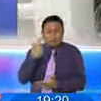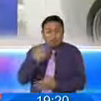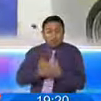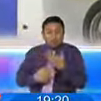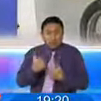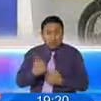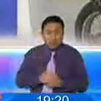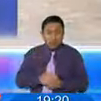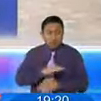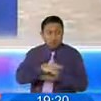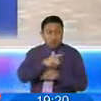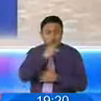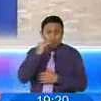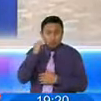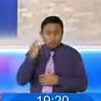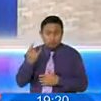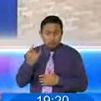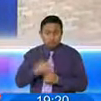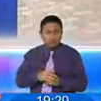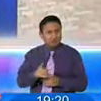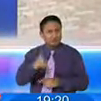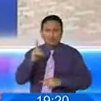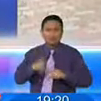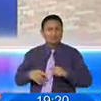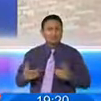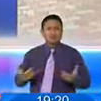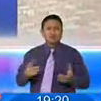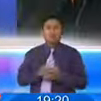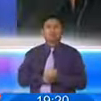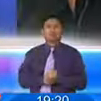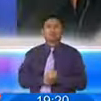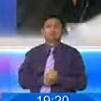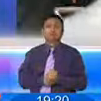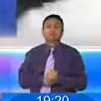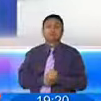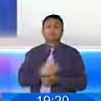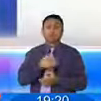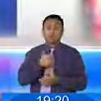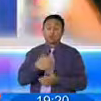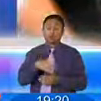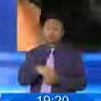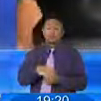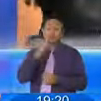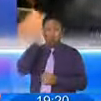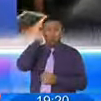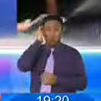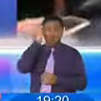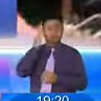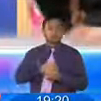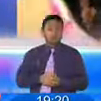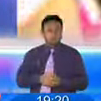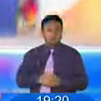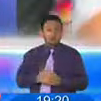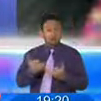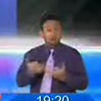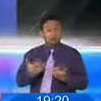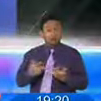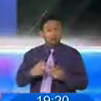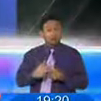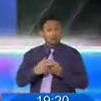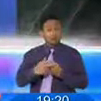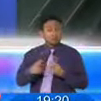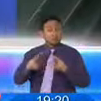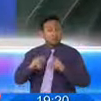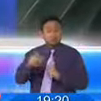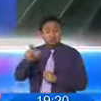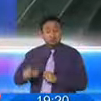y todos los niños que están aquí, no pueden hacer esto. Bastante preocupado, esto ya es un asunto que hay que empezar a investigar a los